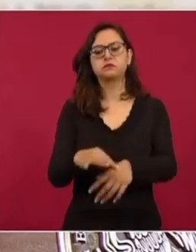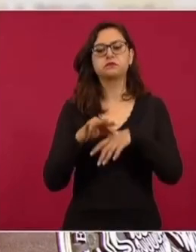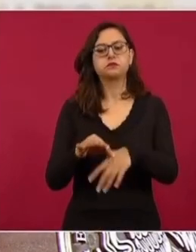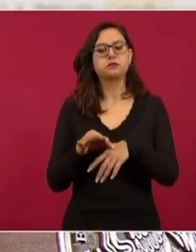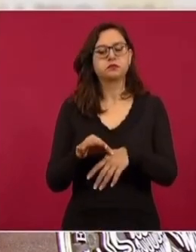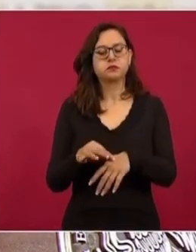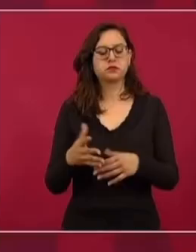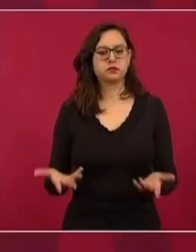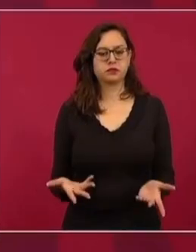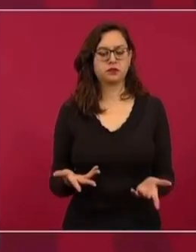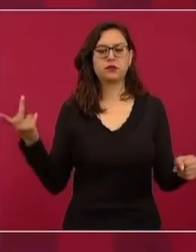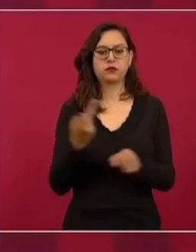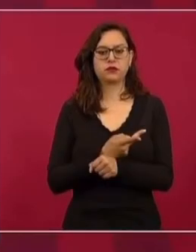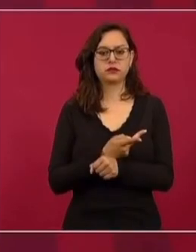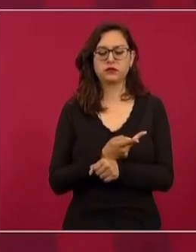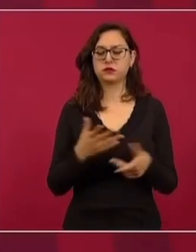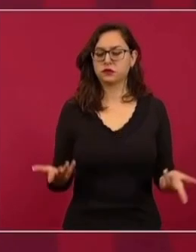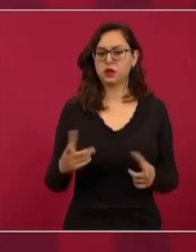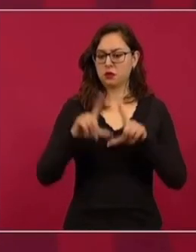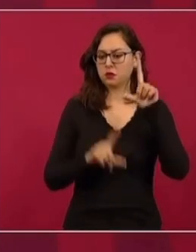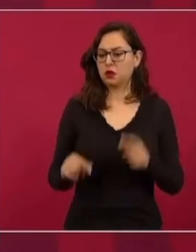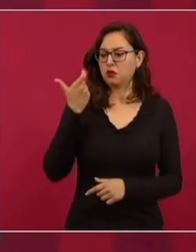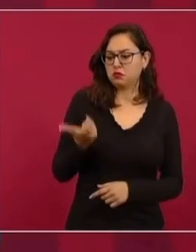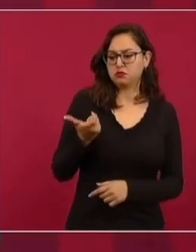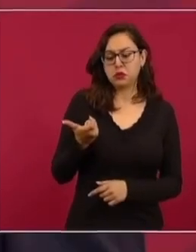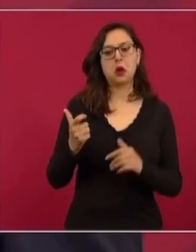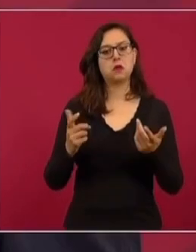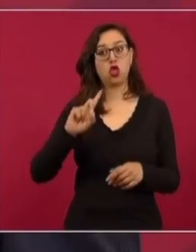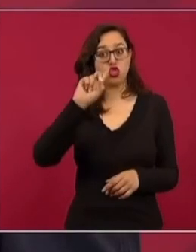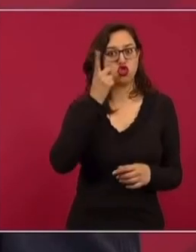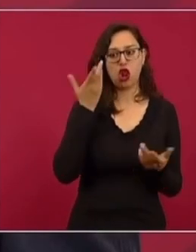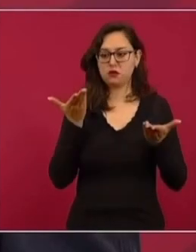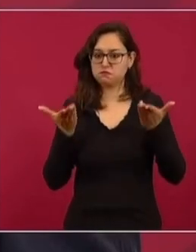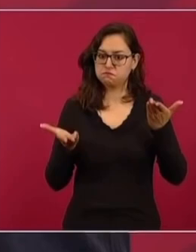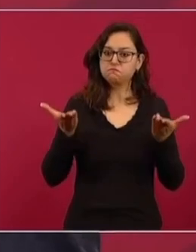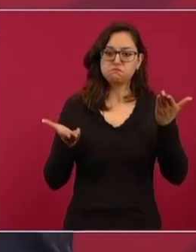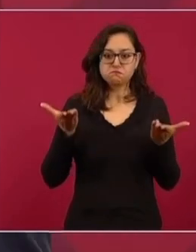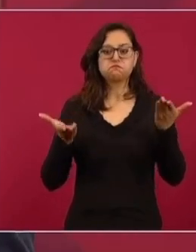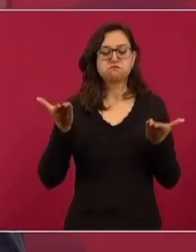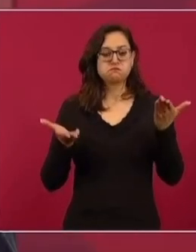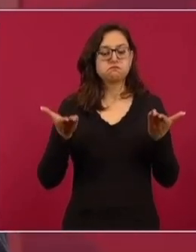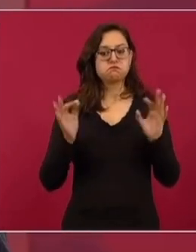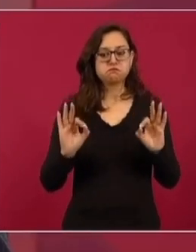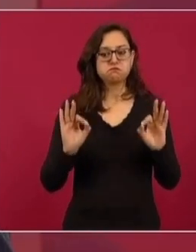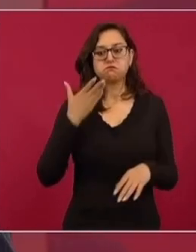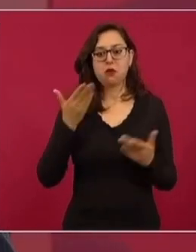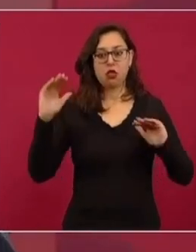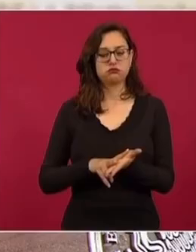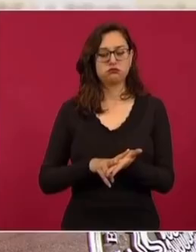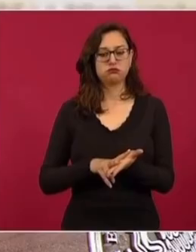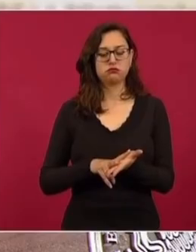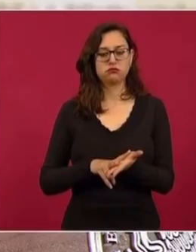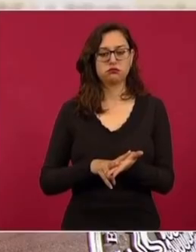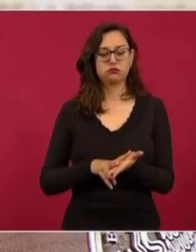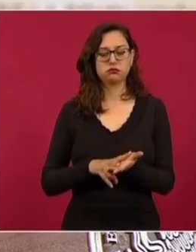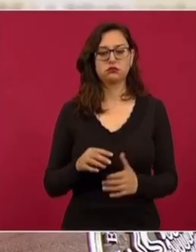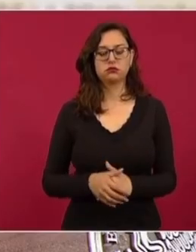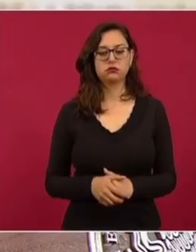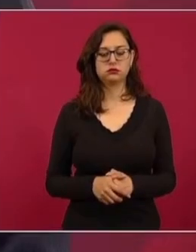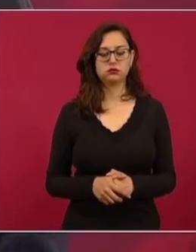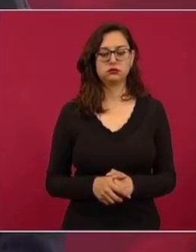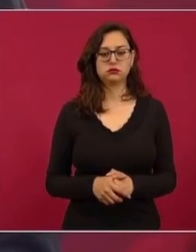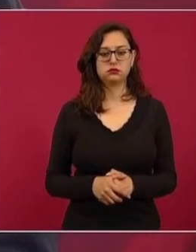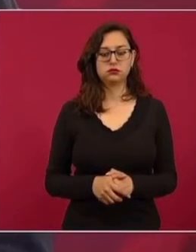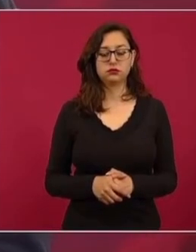no se tenía una moneda estable. Nuestro peso no se ha devaluado. No ha habido